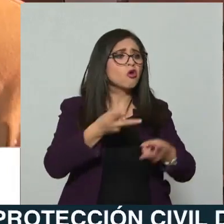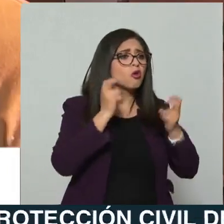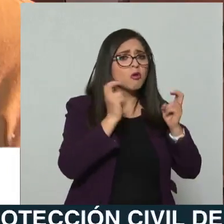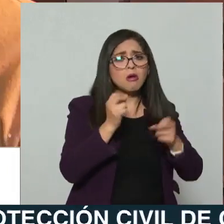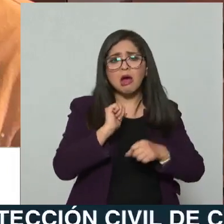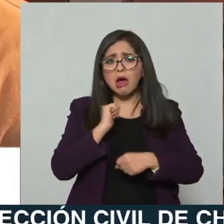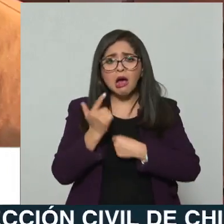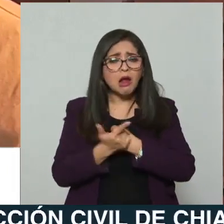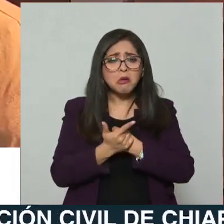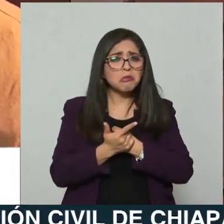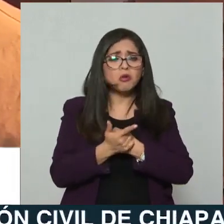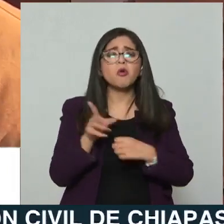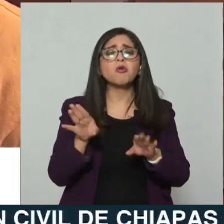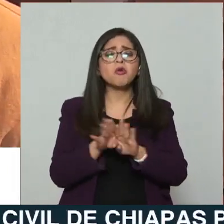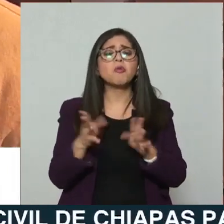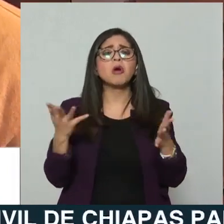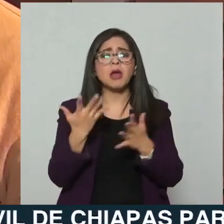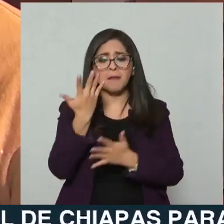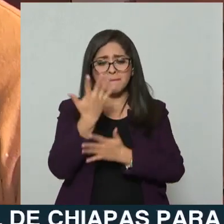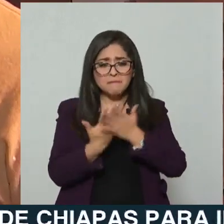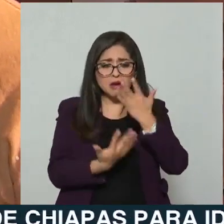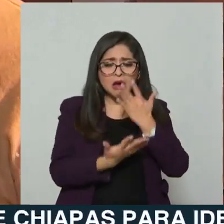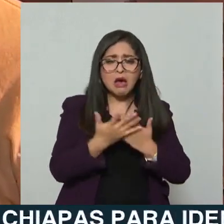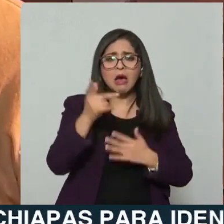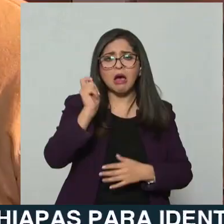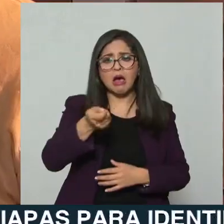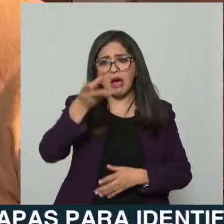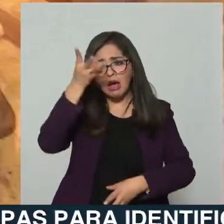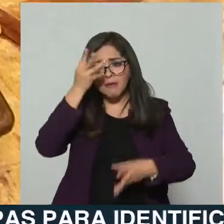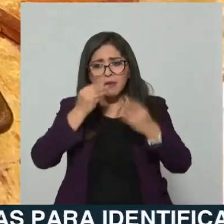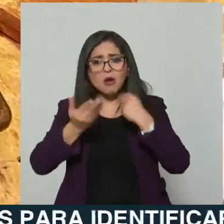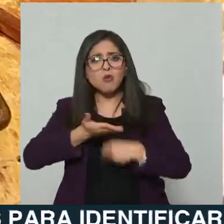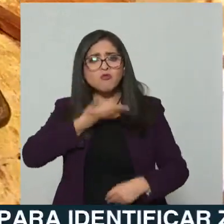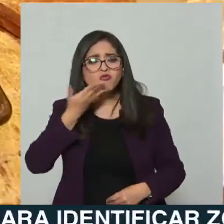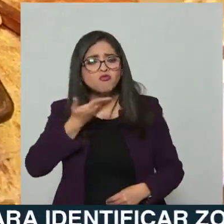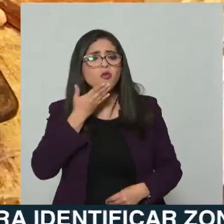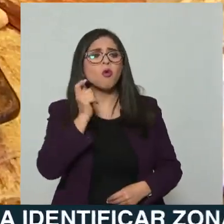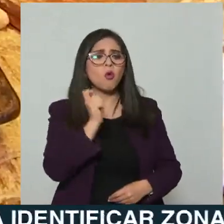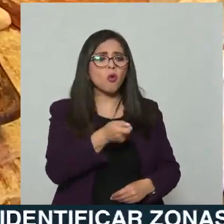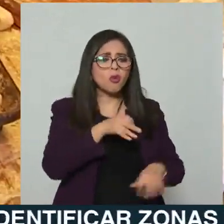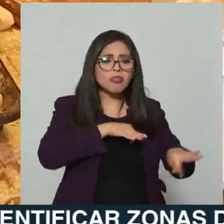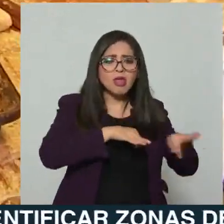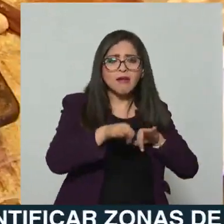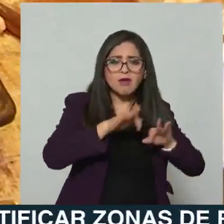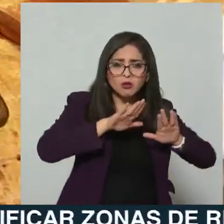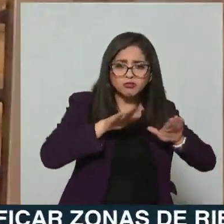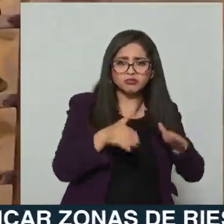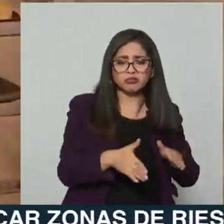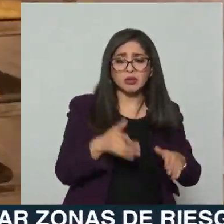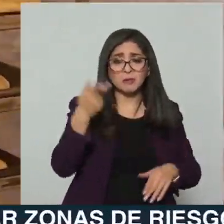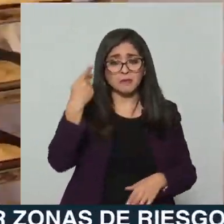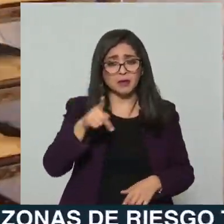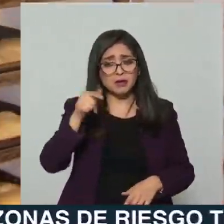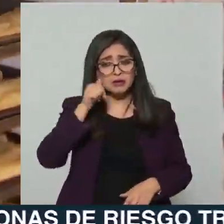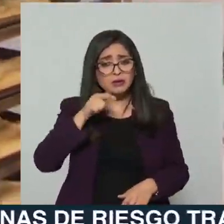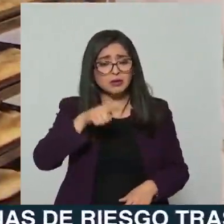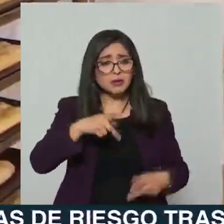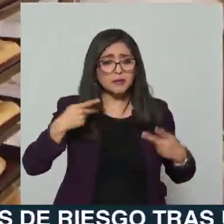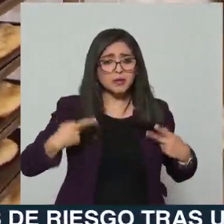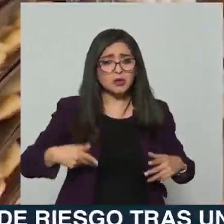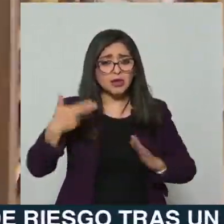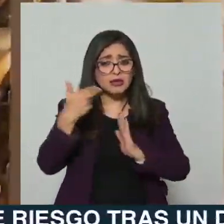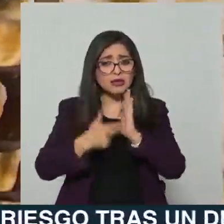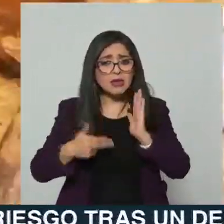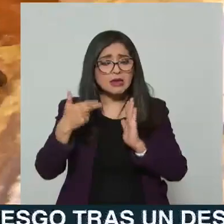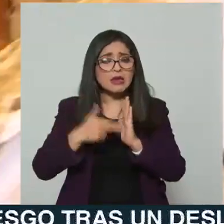¿Cómo? Aprendiendo hábitos, aprendiendo oficios. Y es que el resultado detrás del esfuerzo de las personas en este taller se